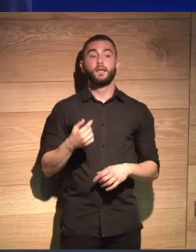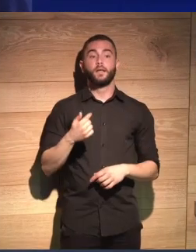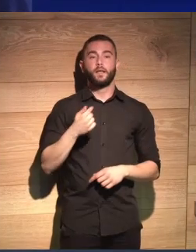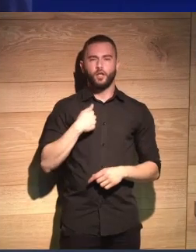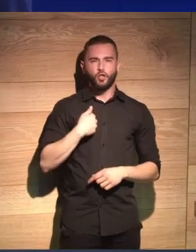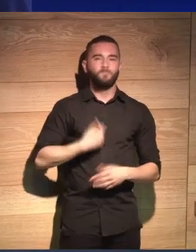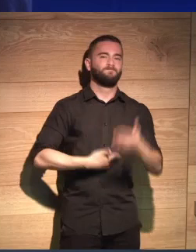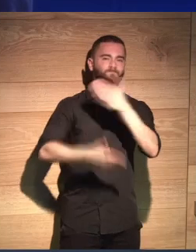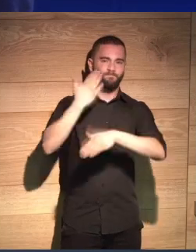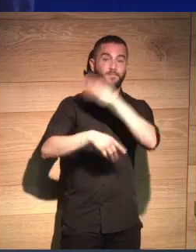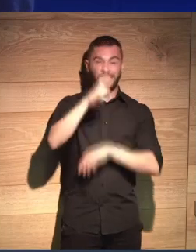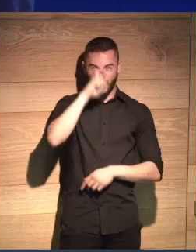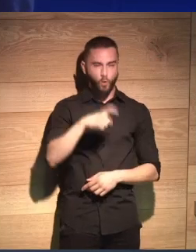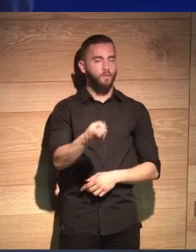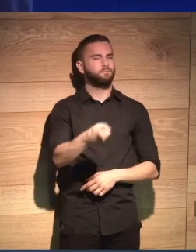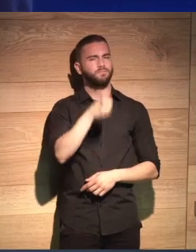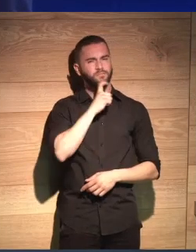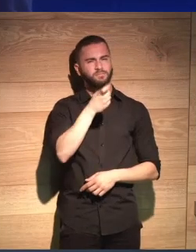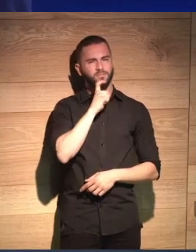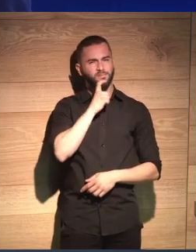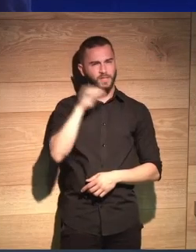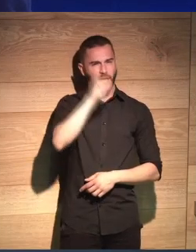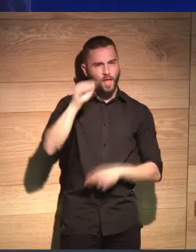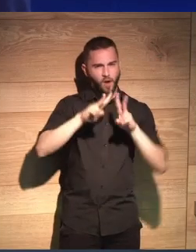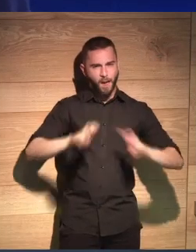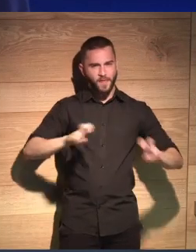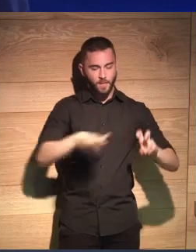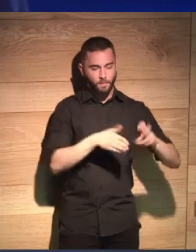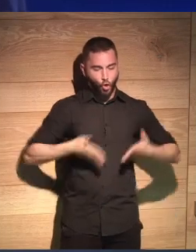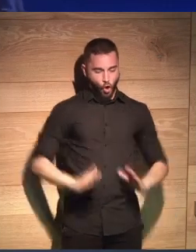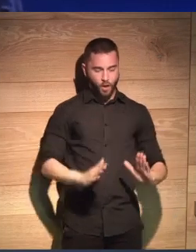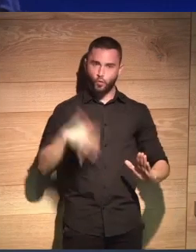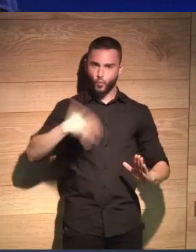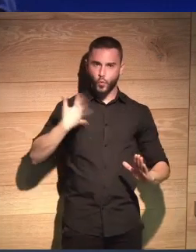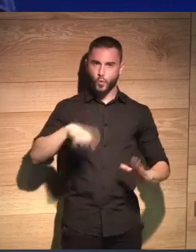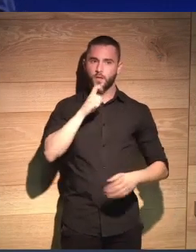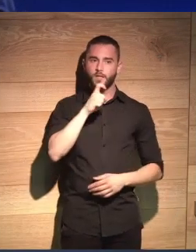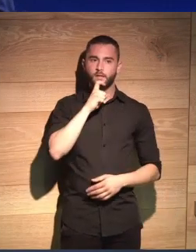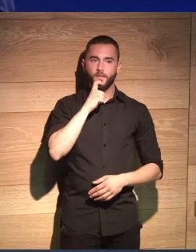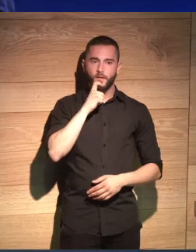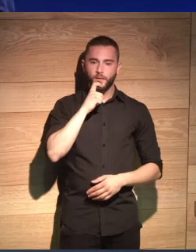lo difícil que son los primeros años de los hijos, ¿no? Cómo joden